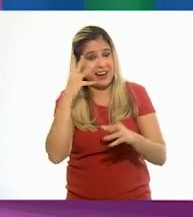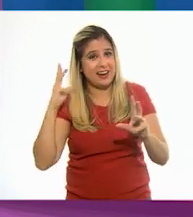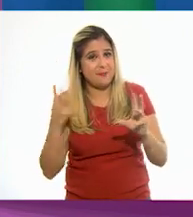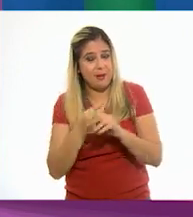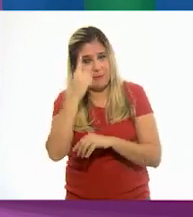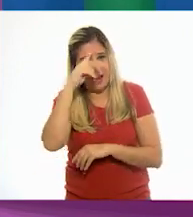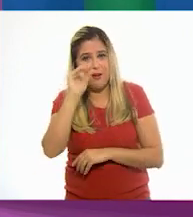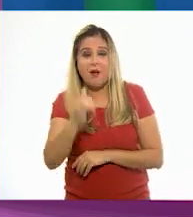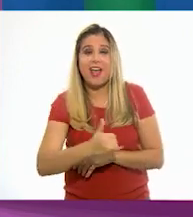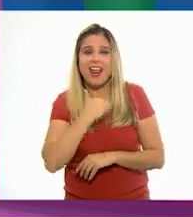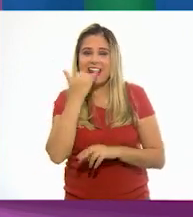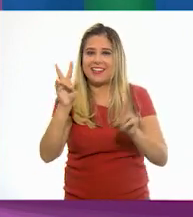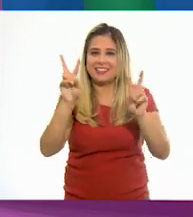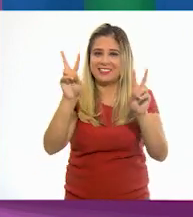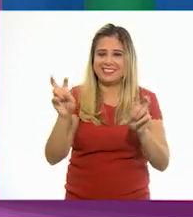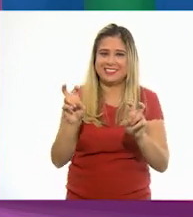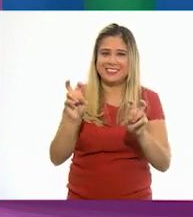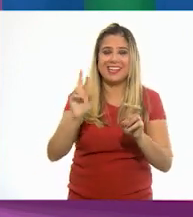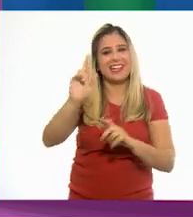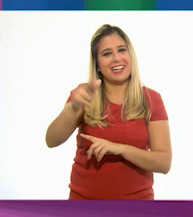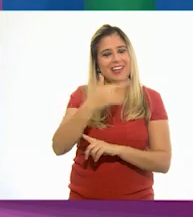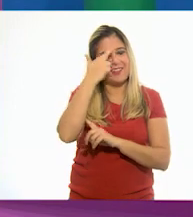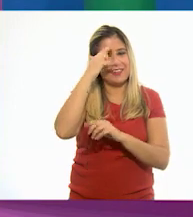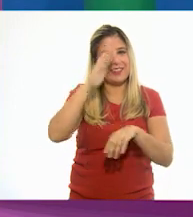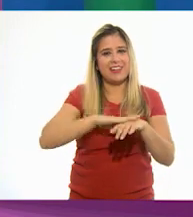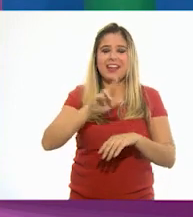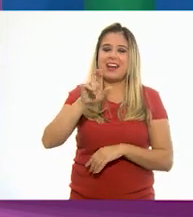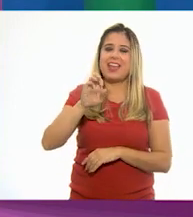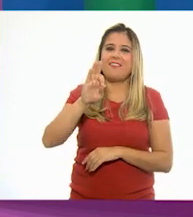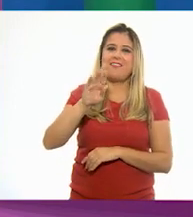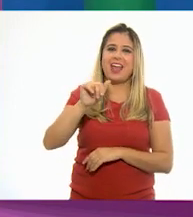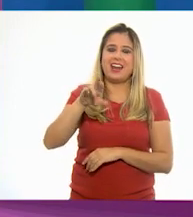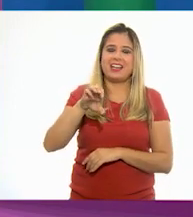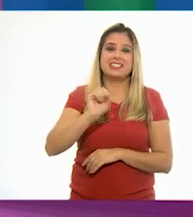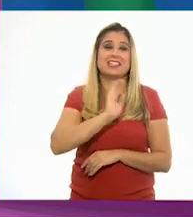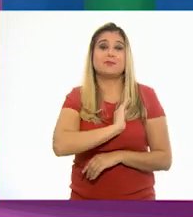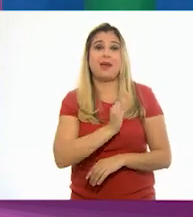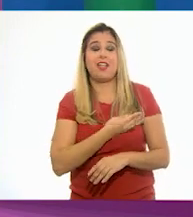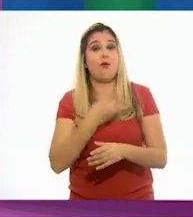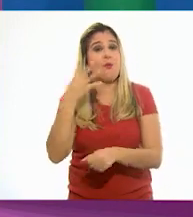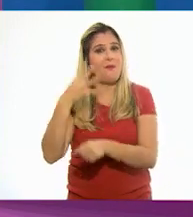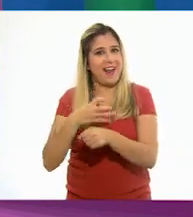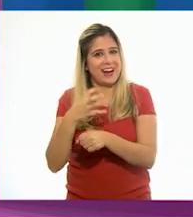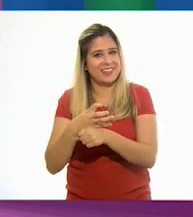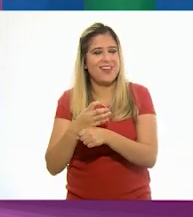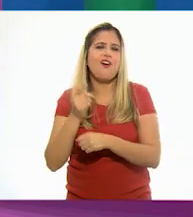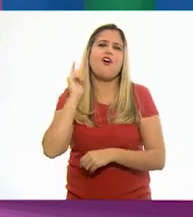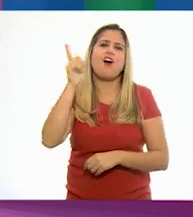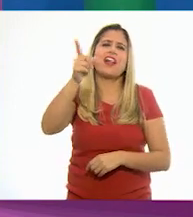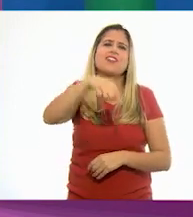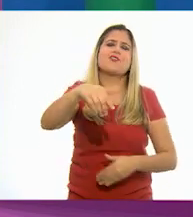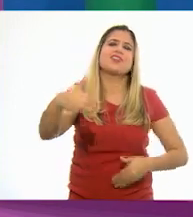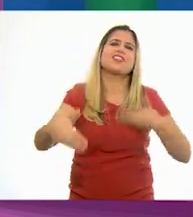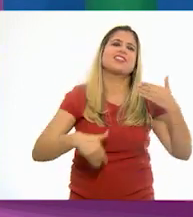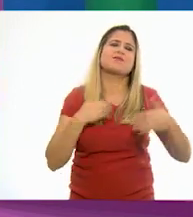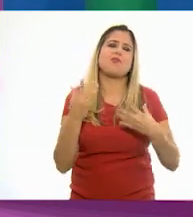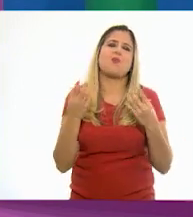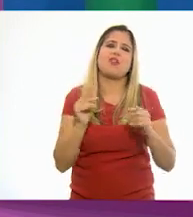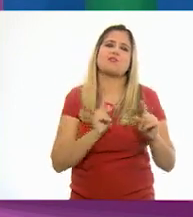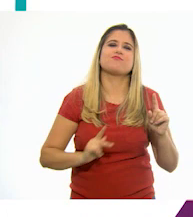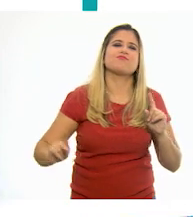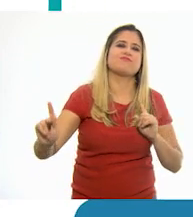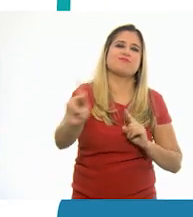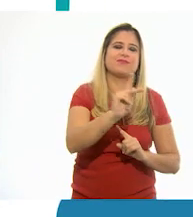errar. Recordemos los refranes de lengua materna de español de cuarto grado. Espero que lo hayan disfrutado tanto como